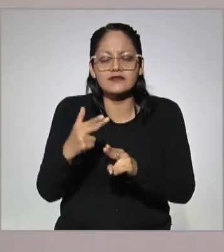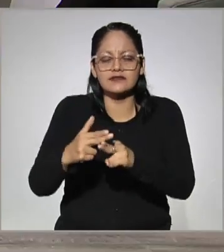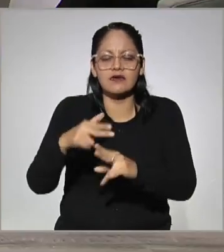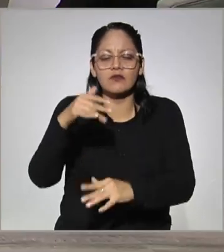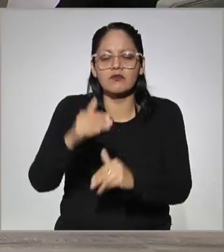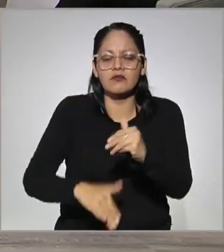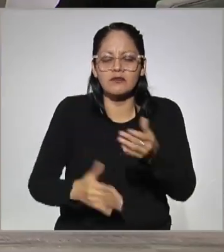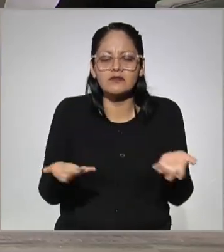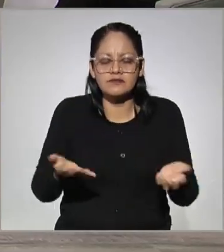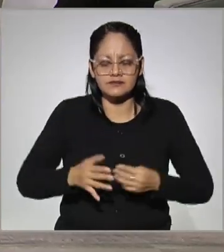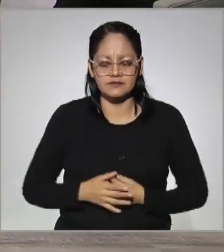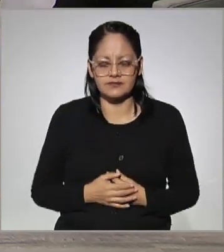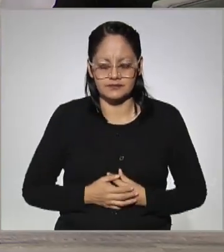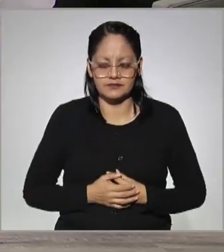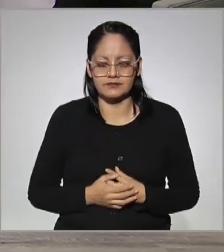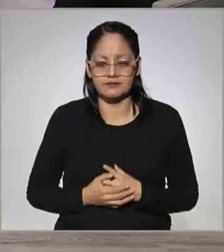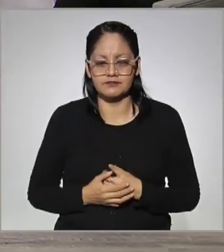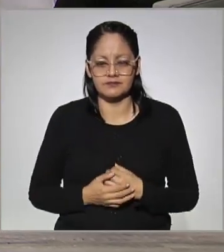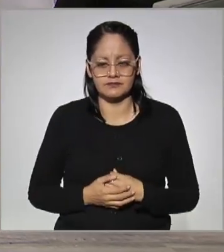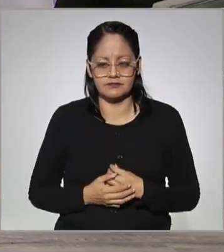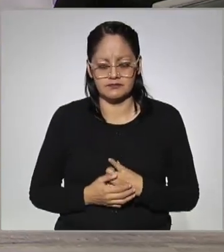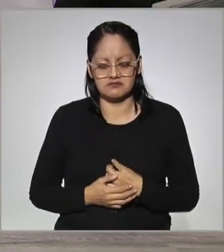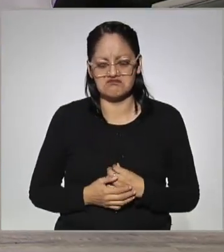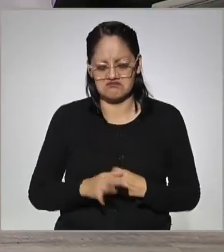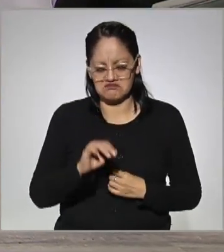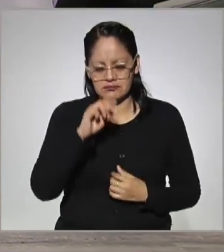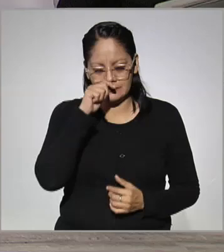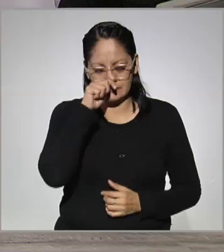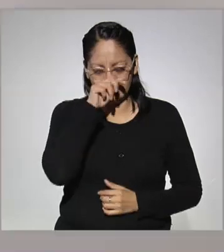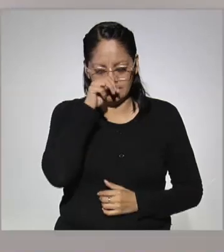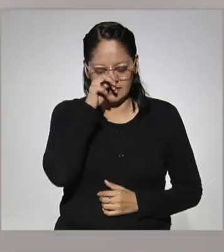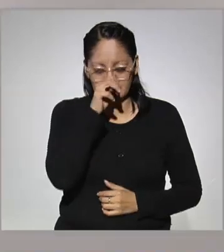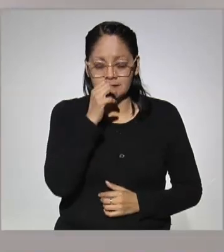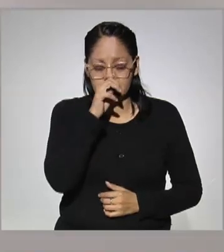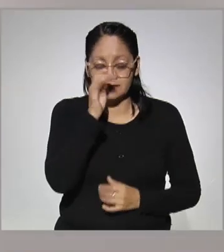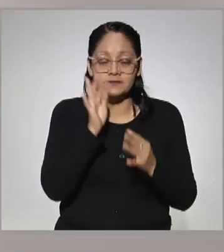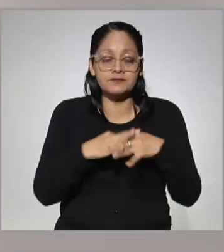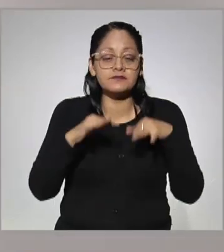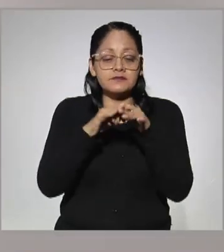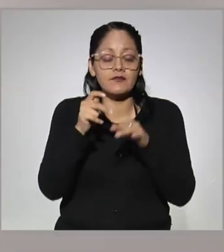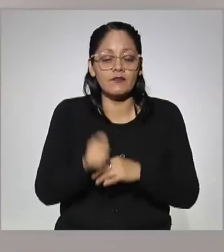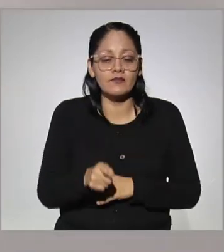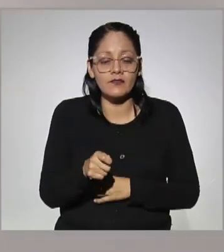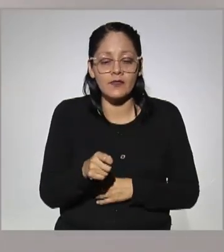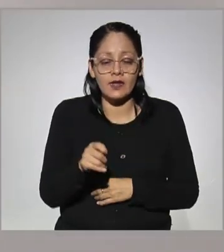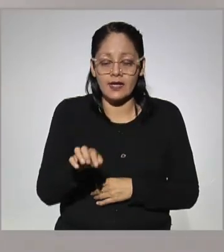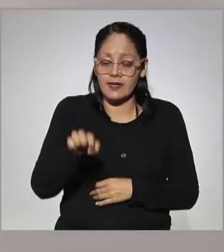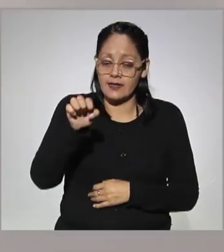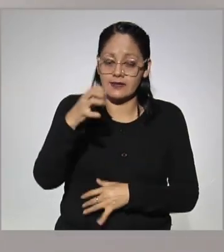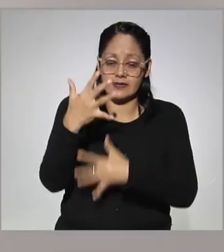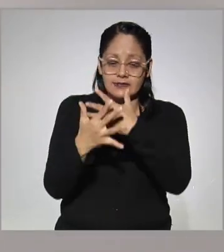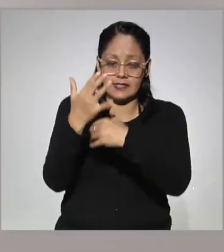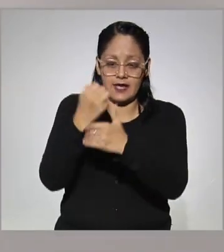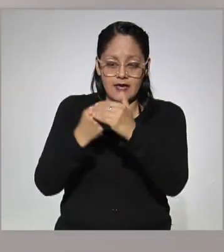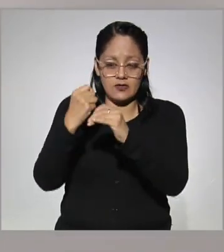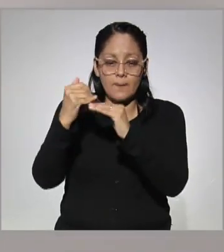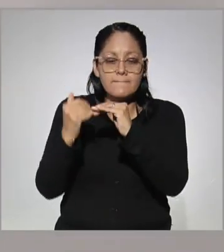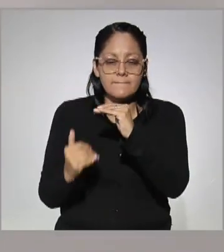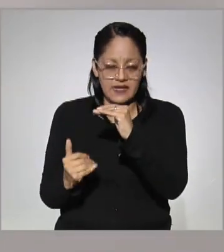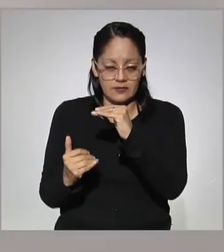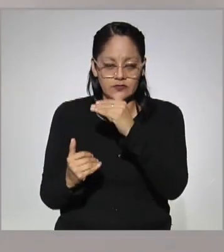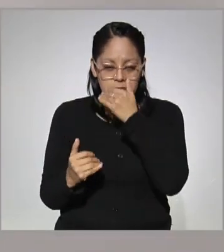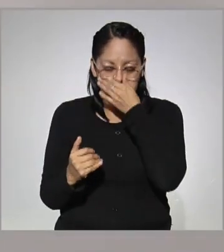doctores? Sí, yo puedo contestar. Lo ideal es menos de 15 años. De hecho, esa es